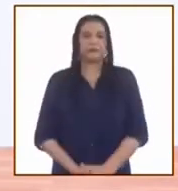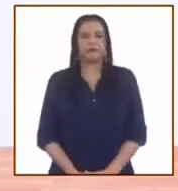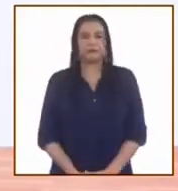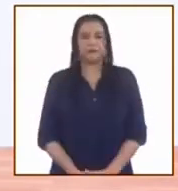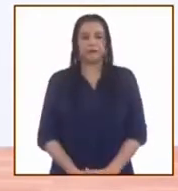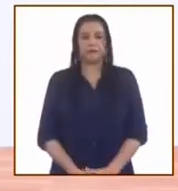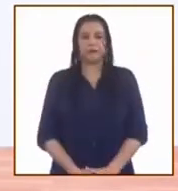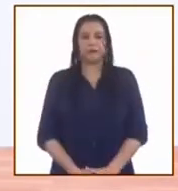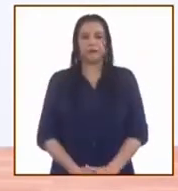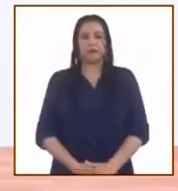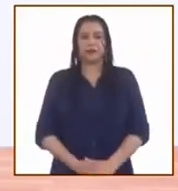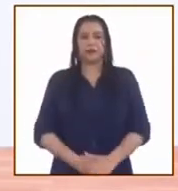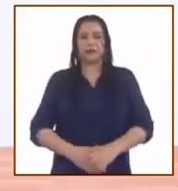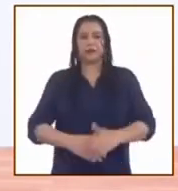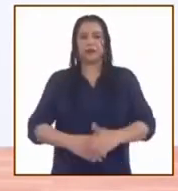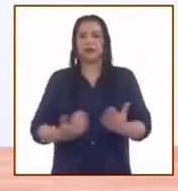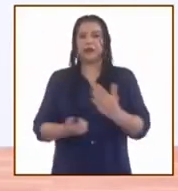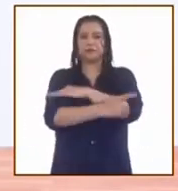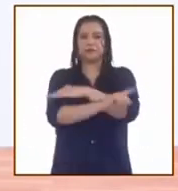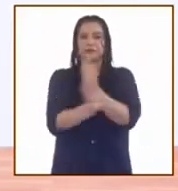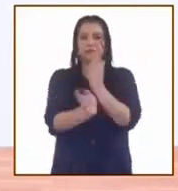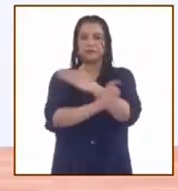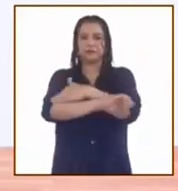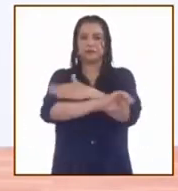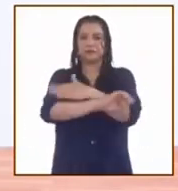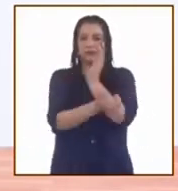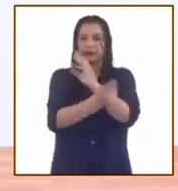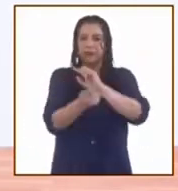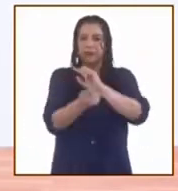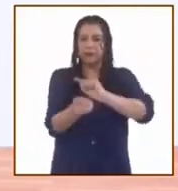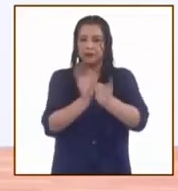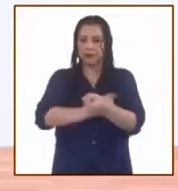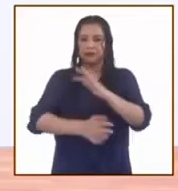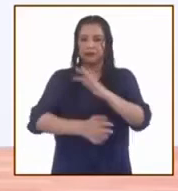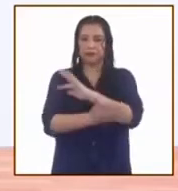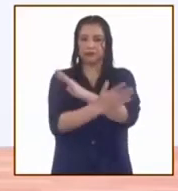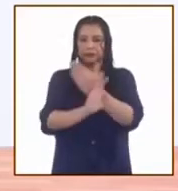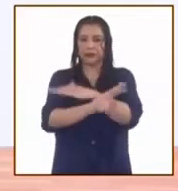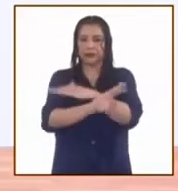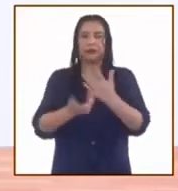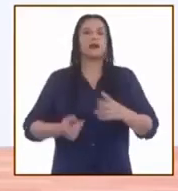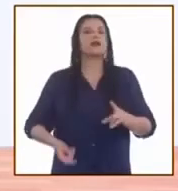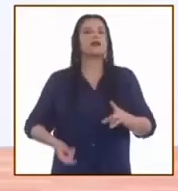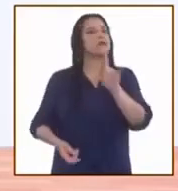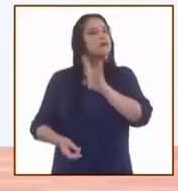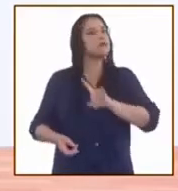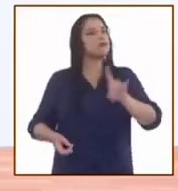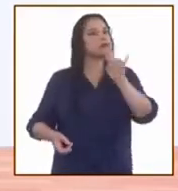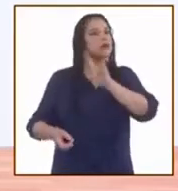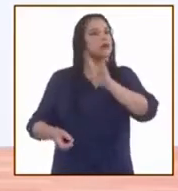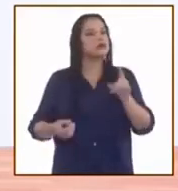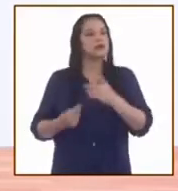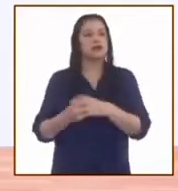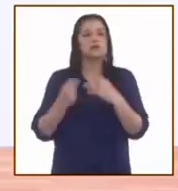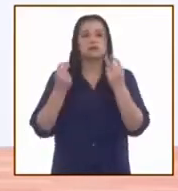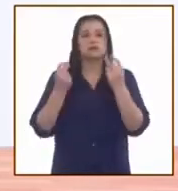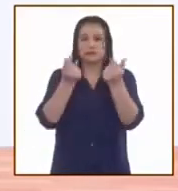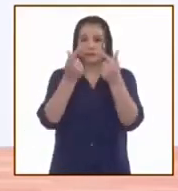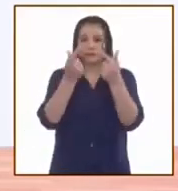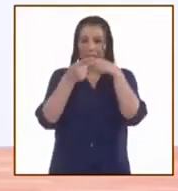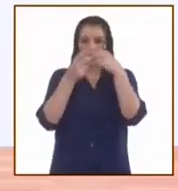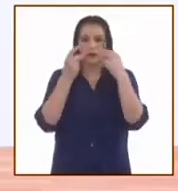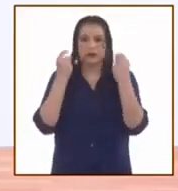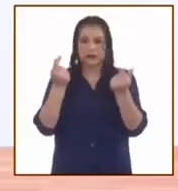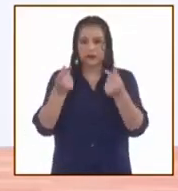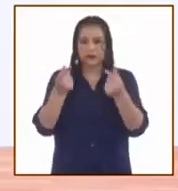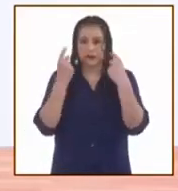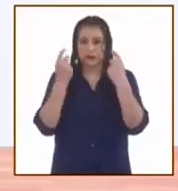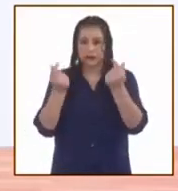Ahora, palmas inversas. ¡Ajá! También vamos a utilizar chasquidos.